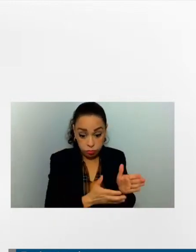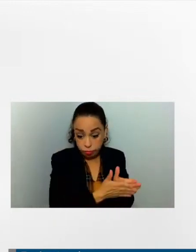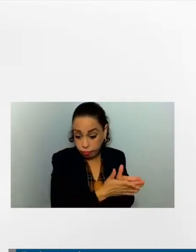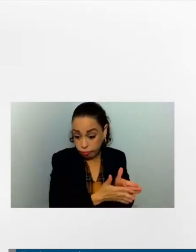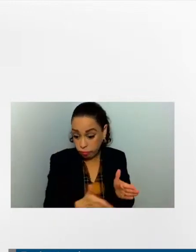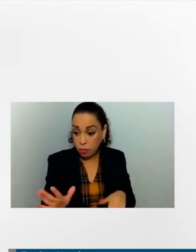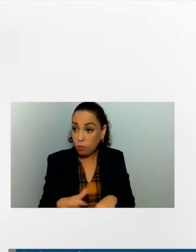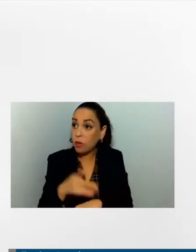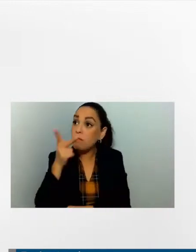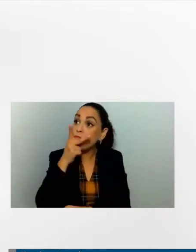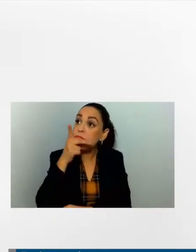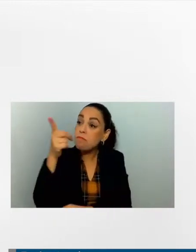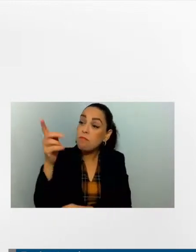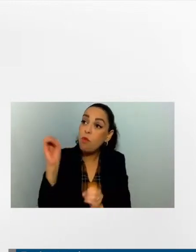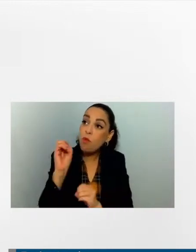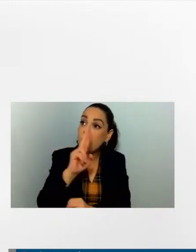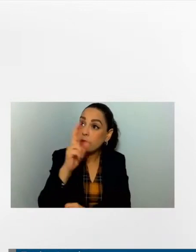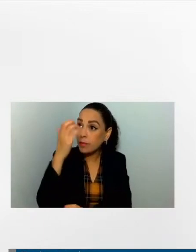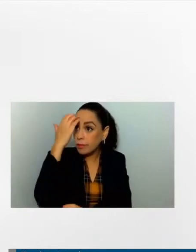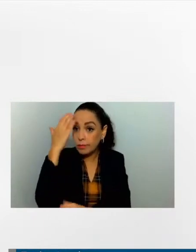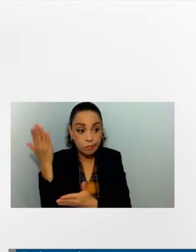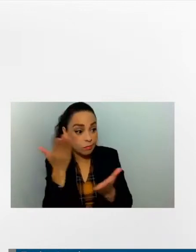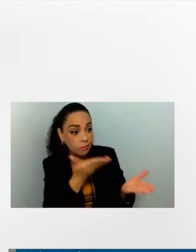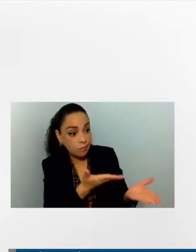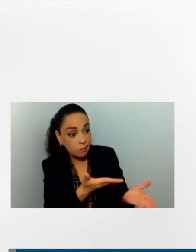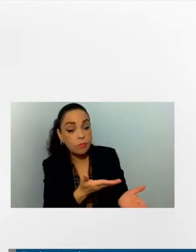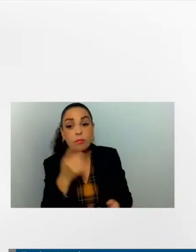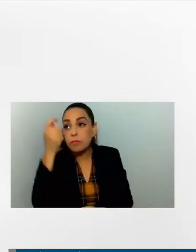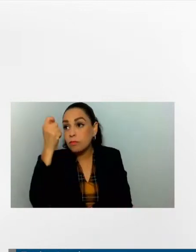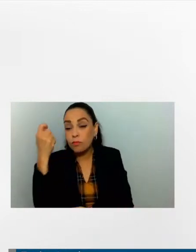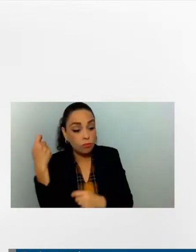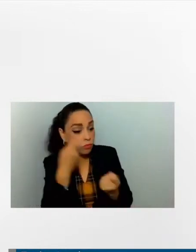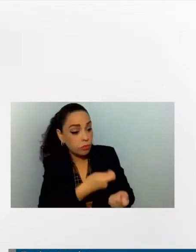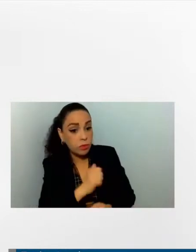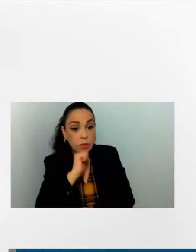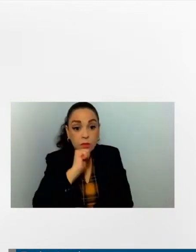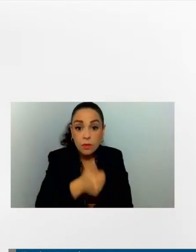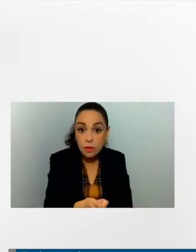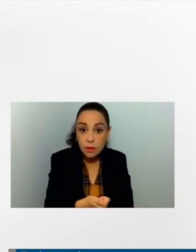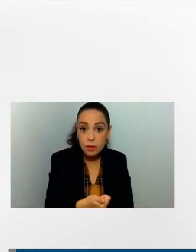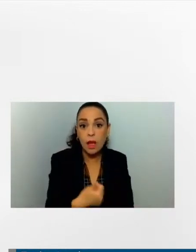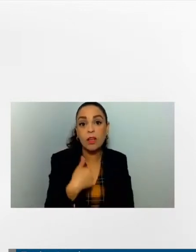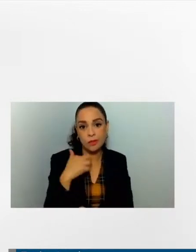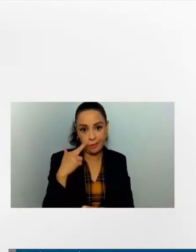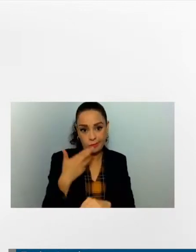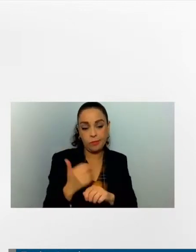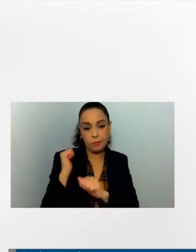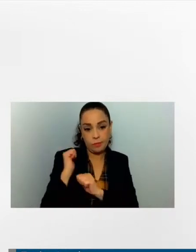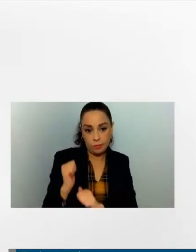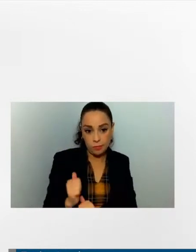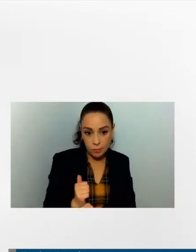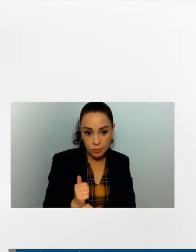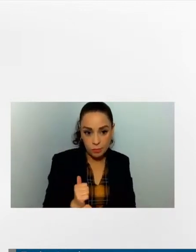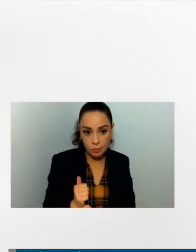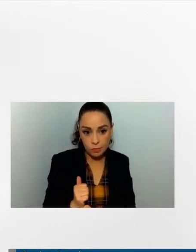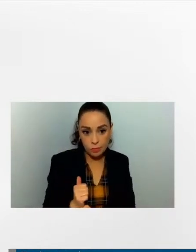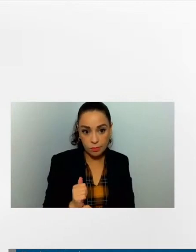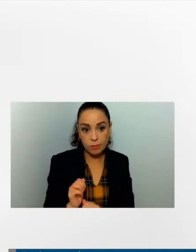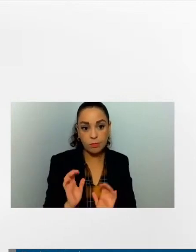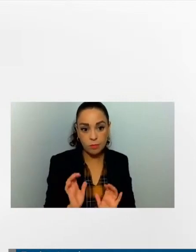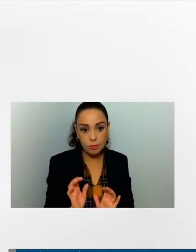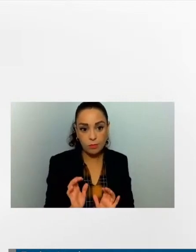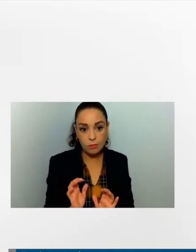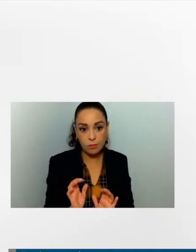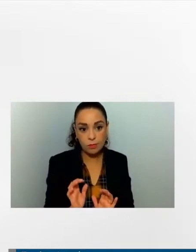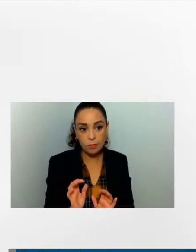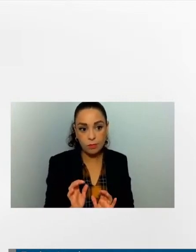de paternidad de los alimentos, y puede ser que yo adquirí deudas o puede ser que no, pero me dejé de gastar el